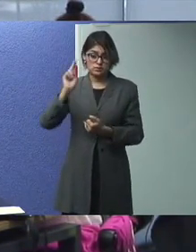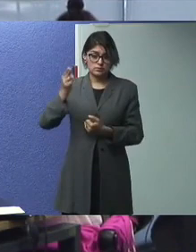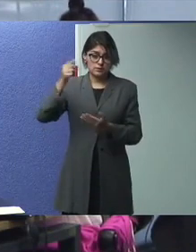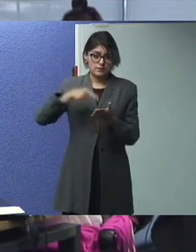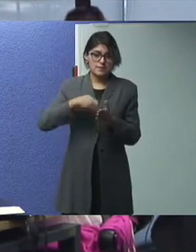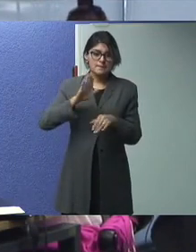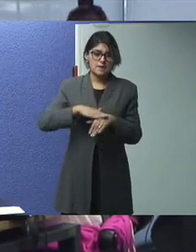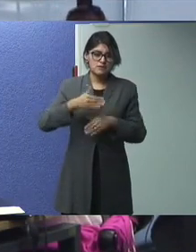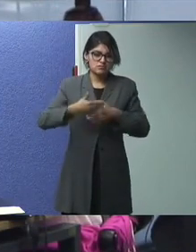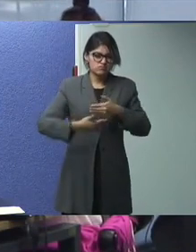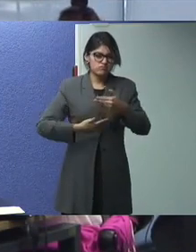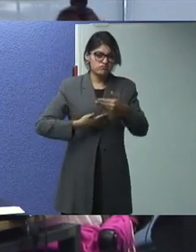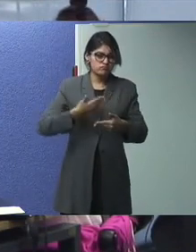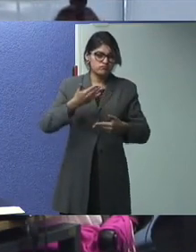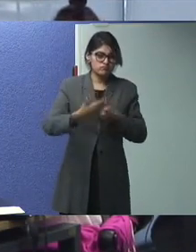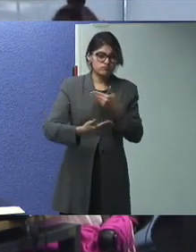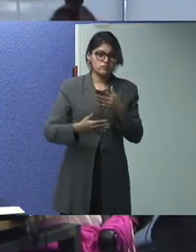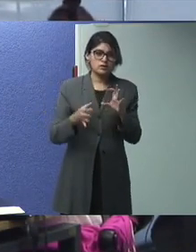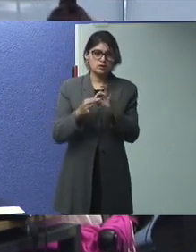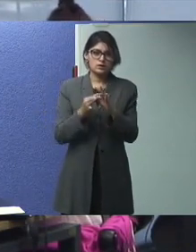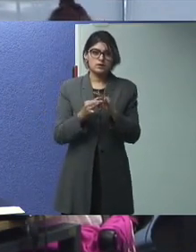Por ejemplo,